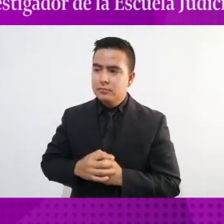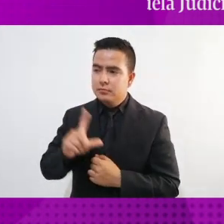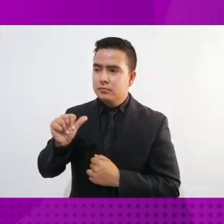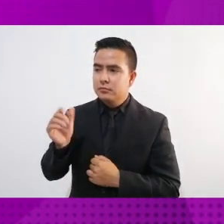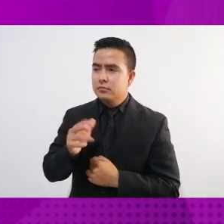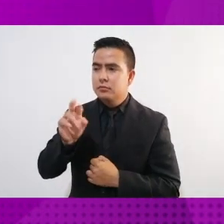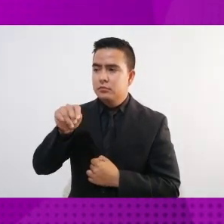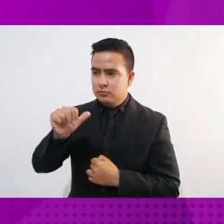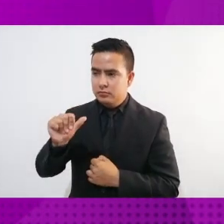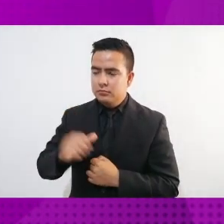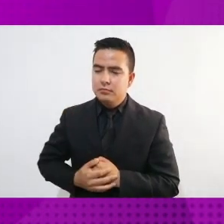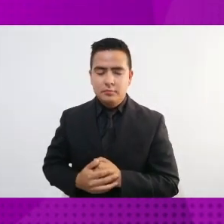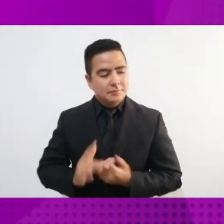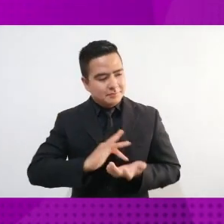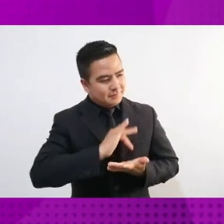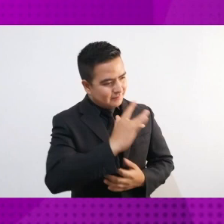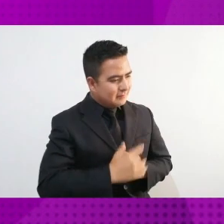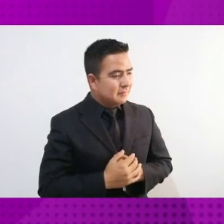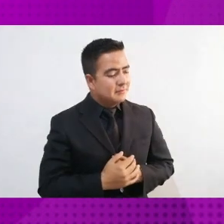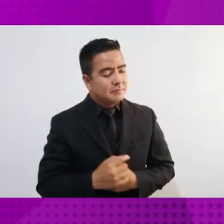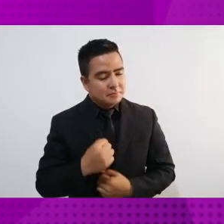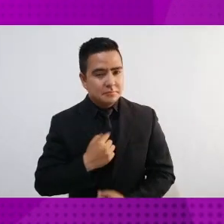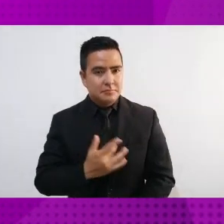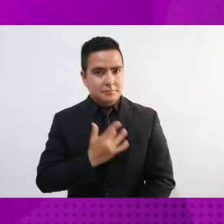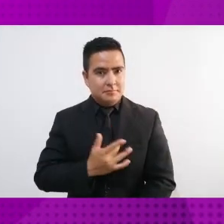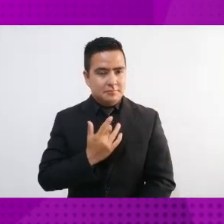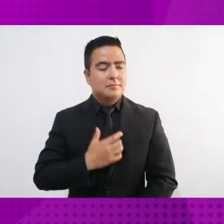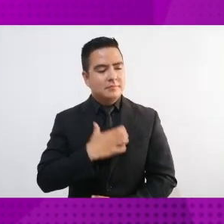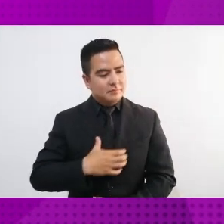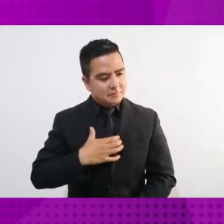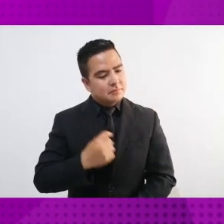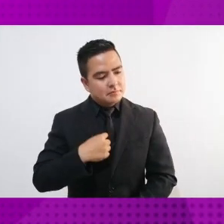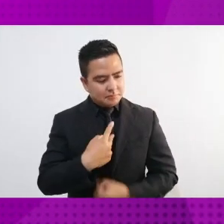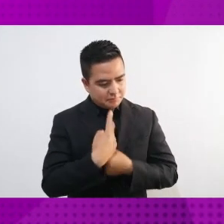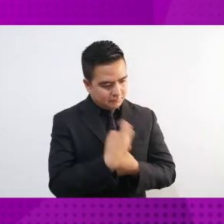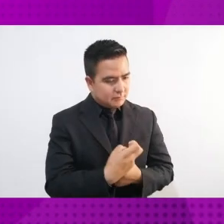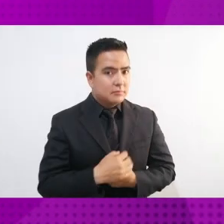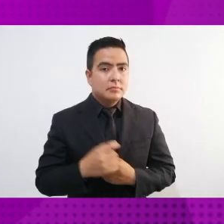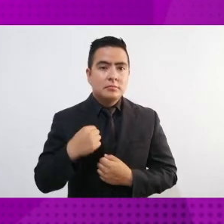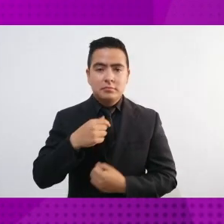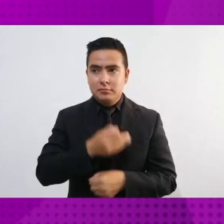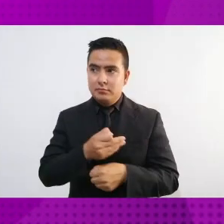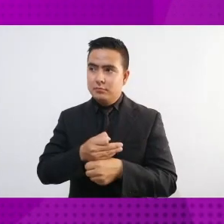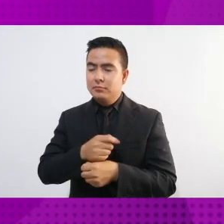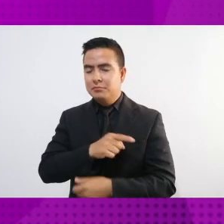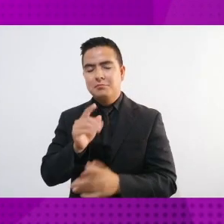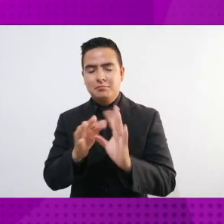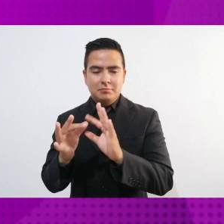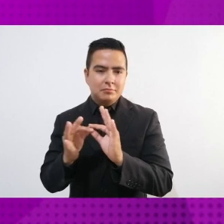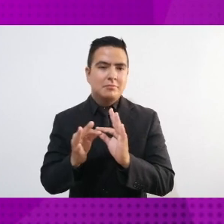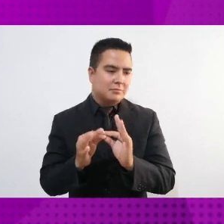Urna. Muchas gracias, consejera presidenta. Es un gusto para mí recibir la invitación y estar frente a todo su